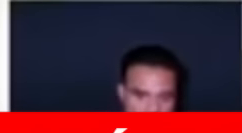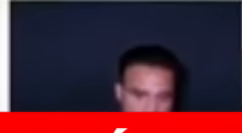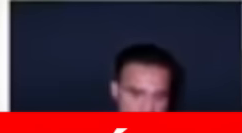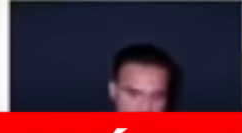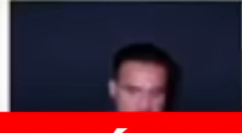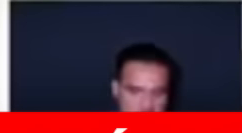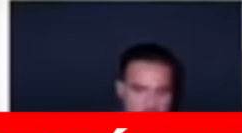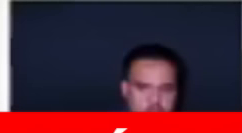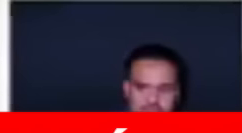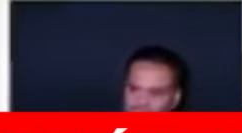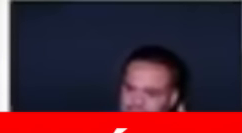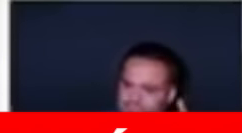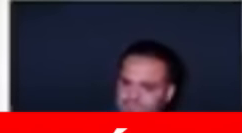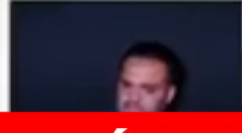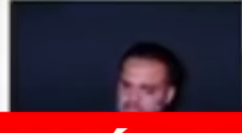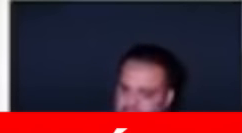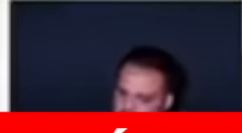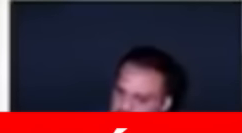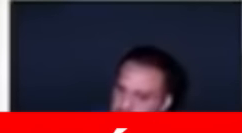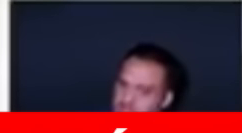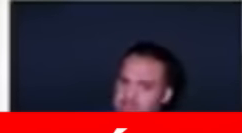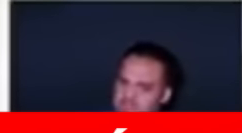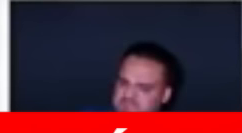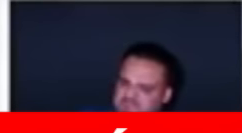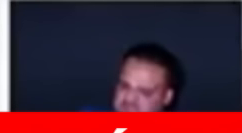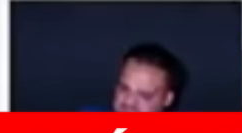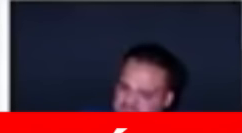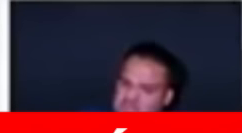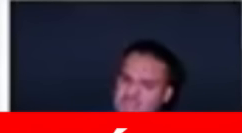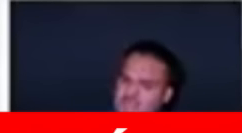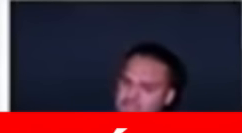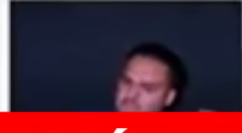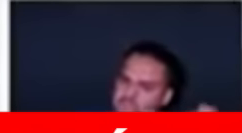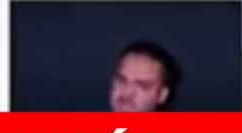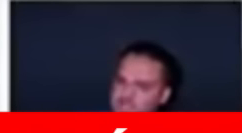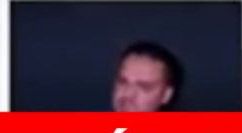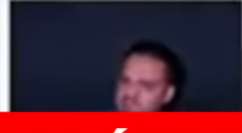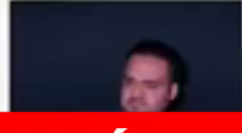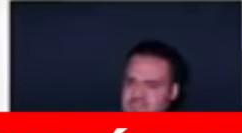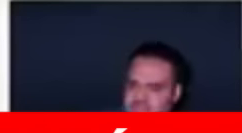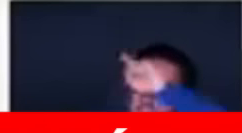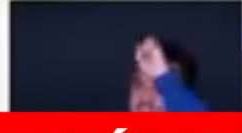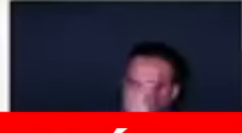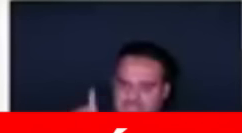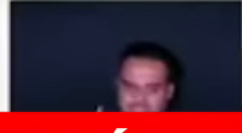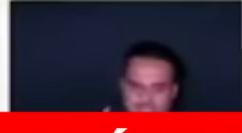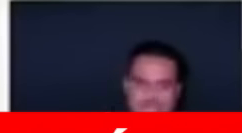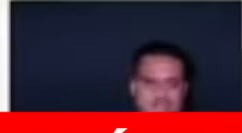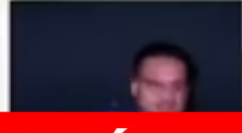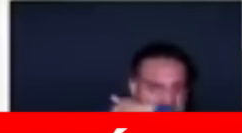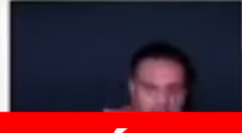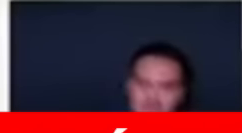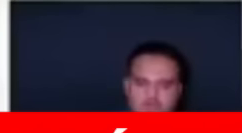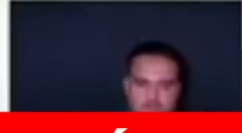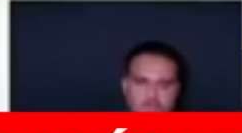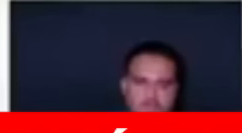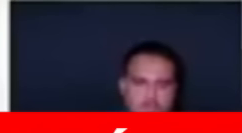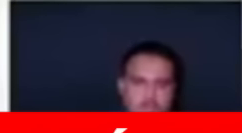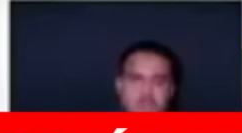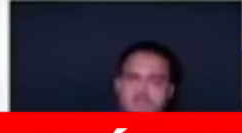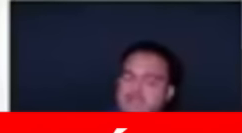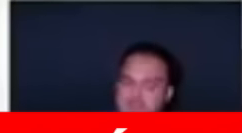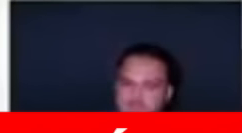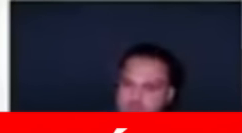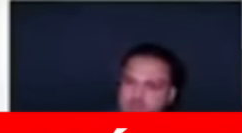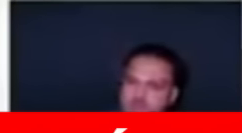para construir una fuerza ciudadana que pueda poner freno a esa intentona autoritaria. Vamos a